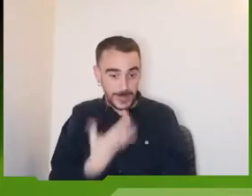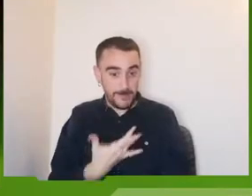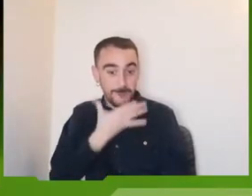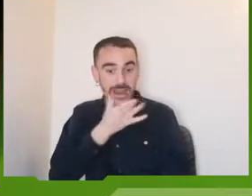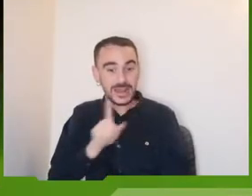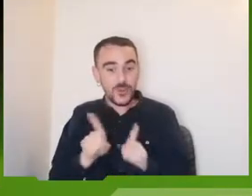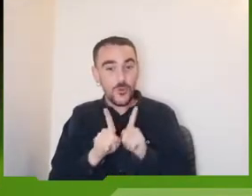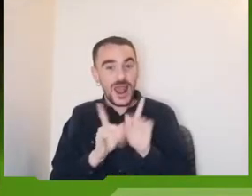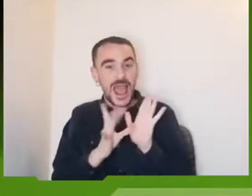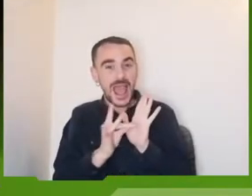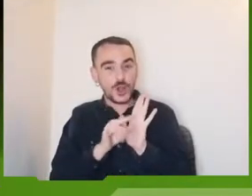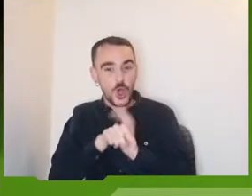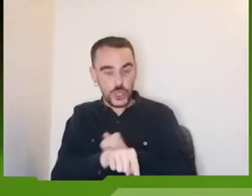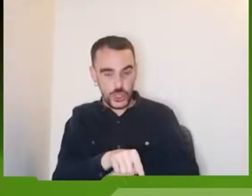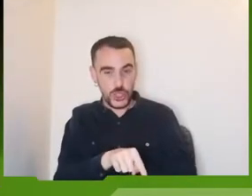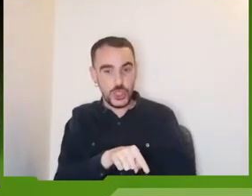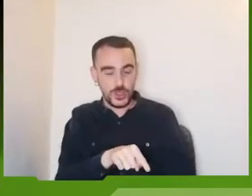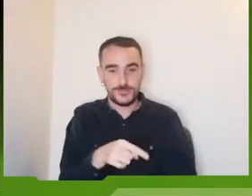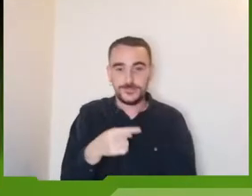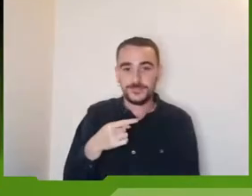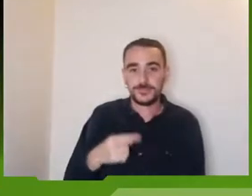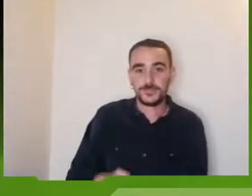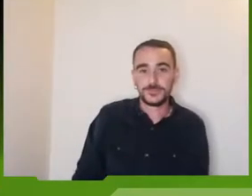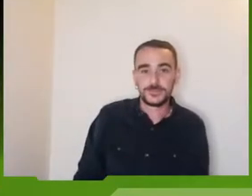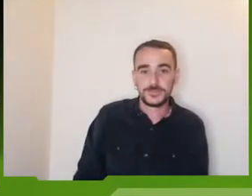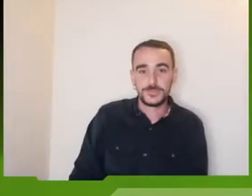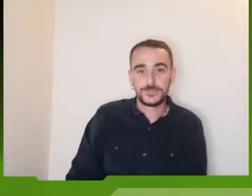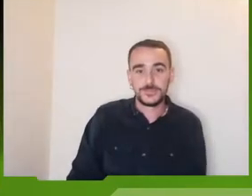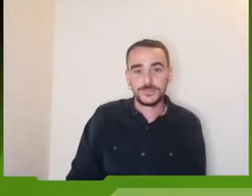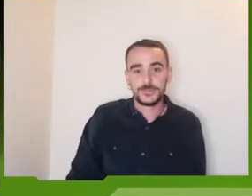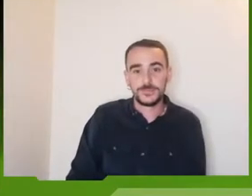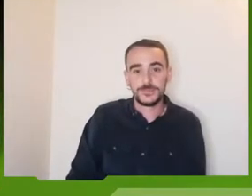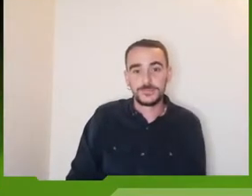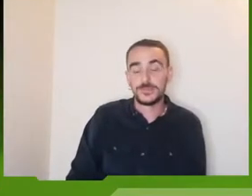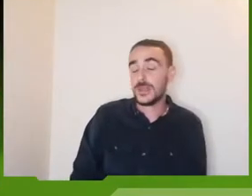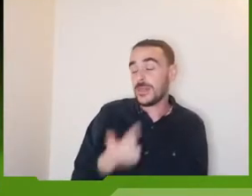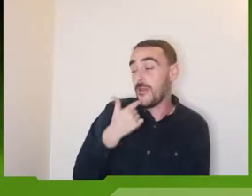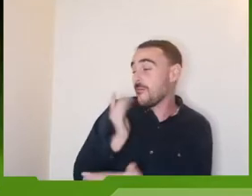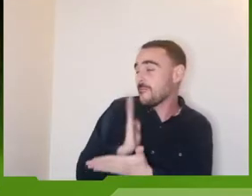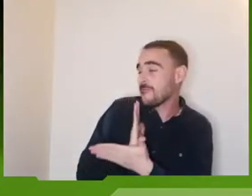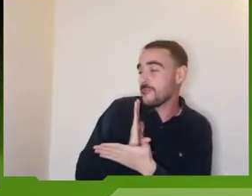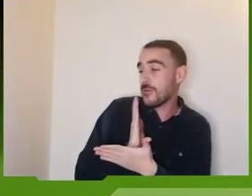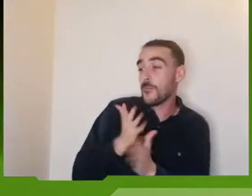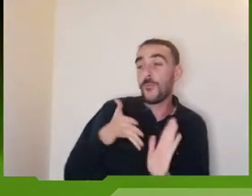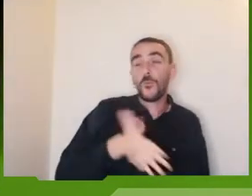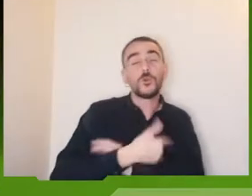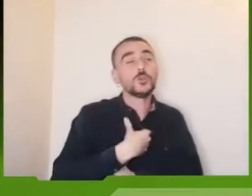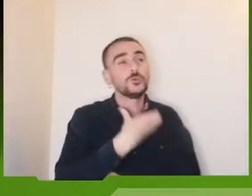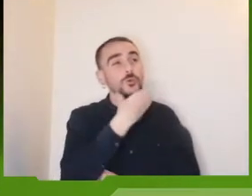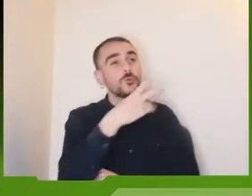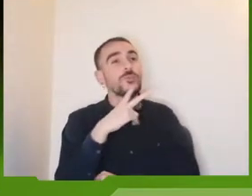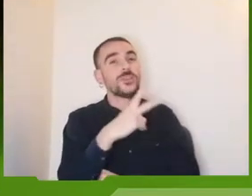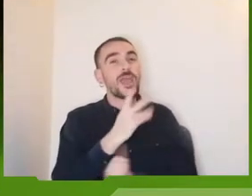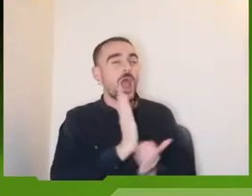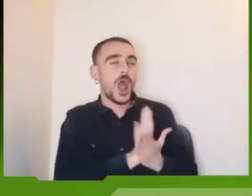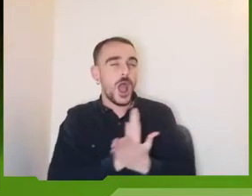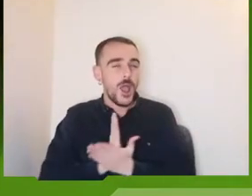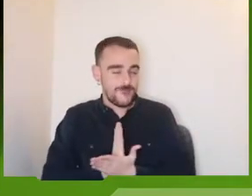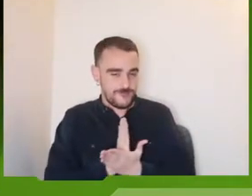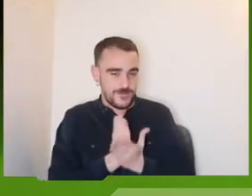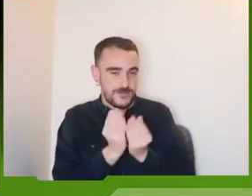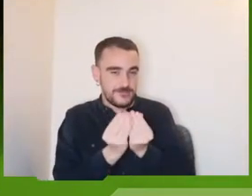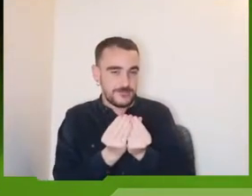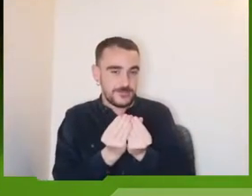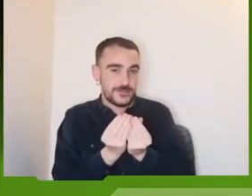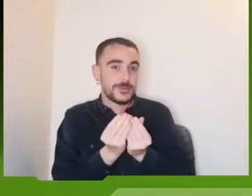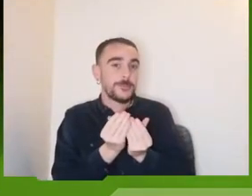claro. De tan fina que la has cortado. Sí, es guay. Luego veréis el resultado